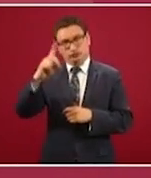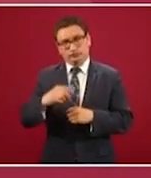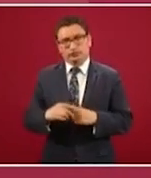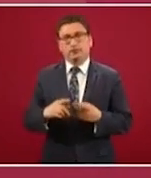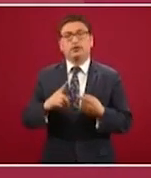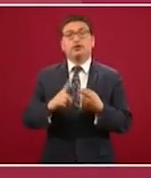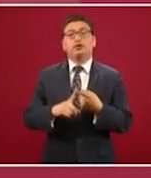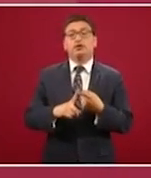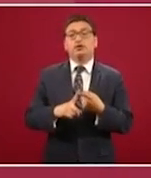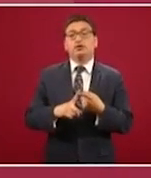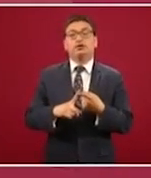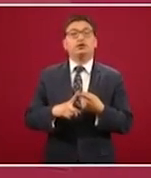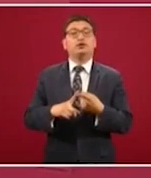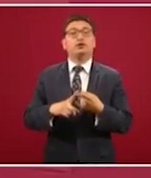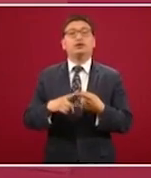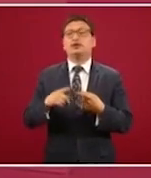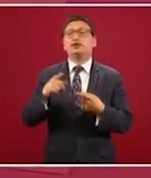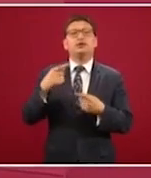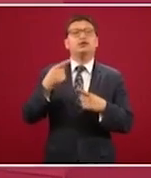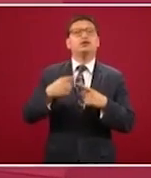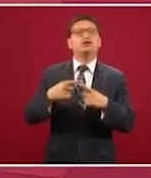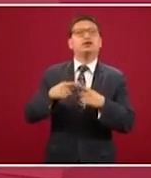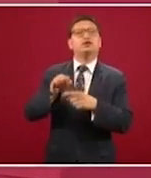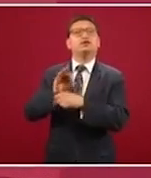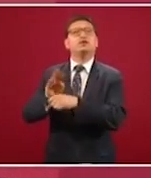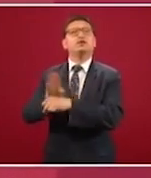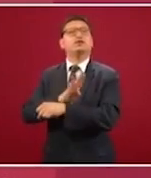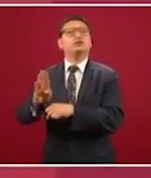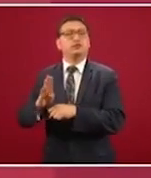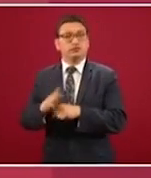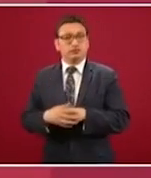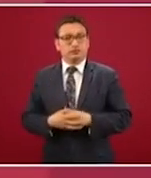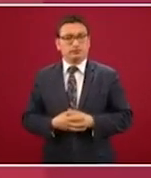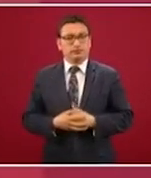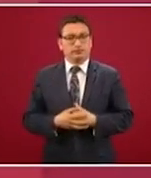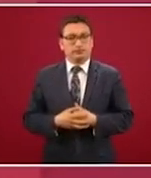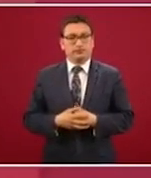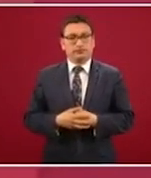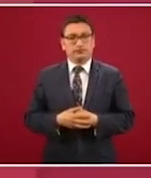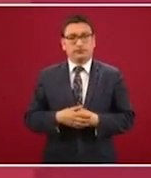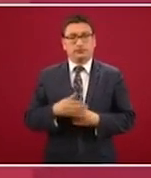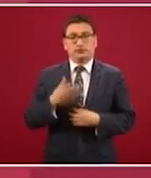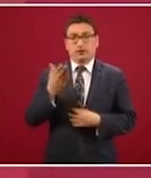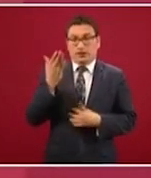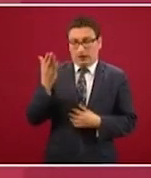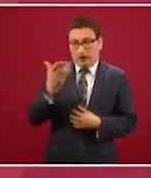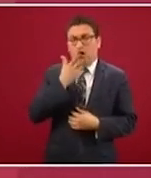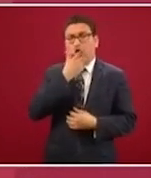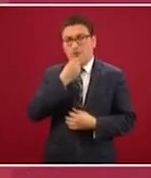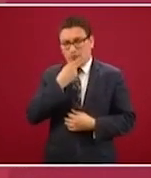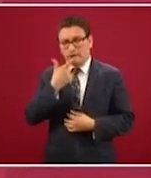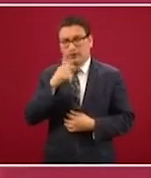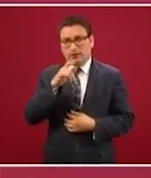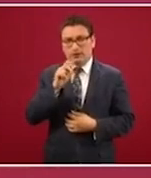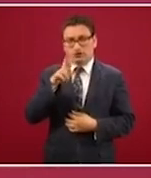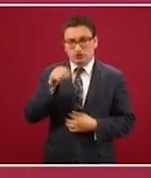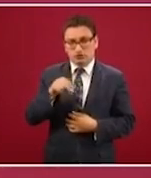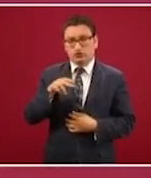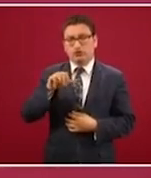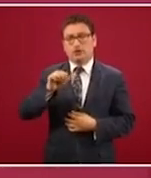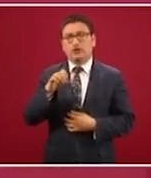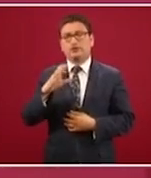el beneficiario fue este señor Gastón Azcárraga.